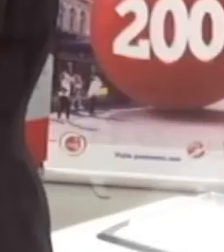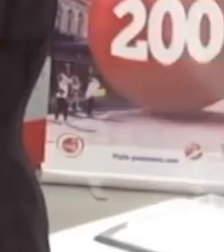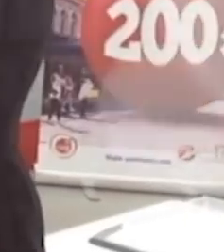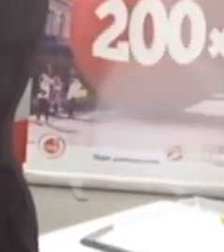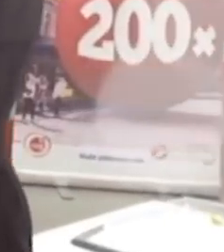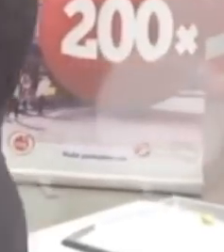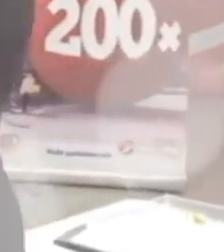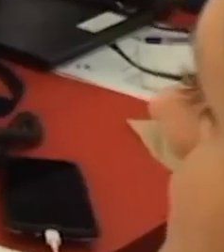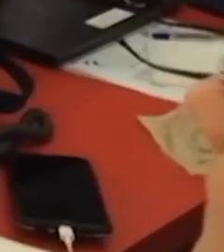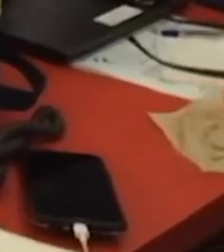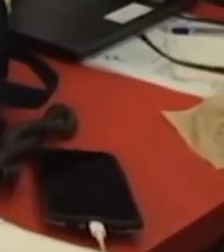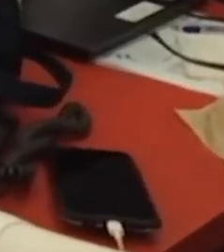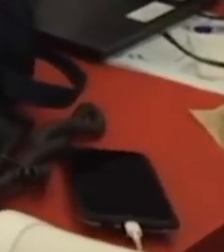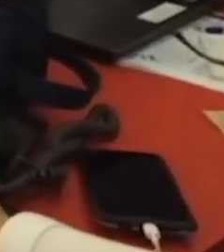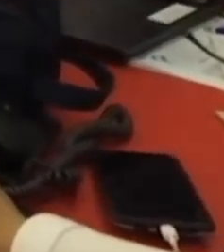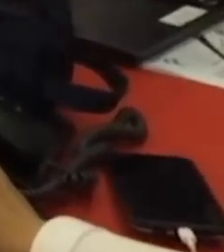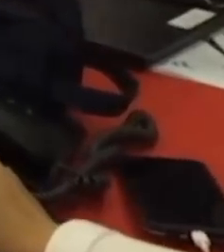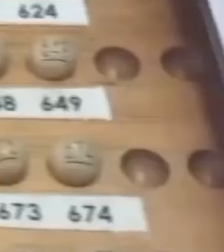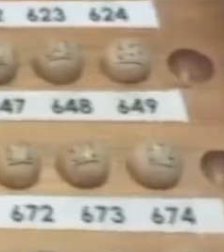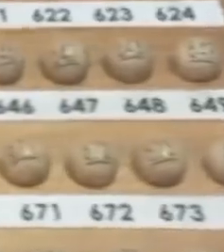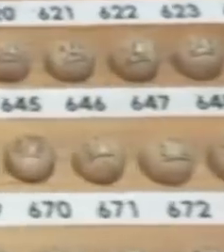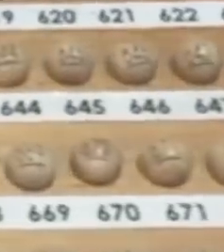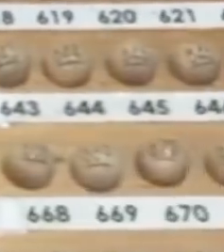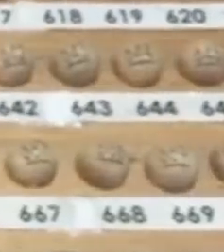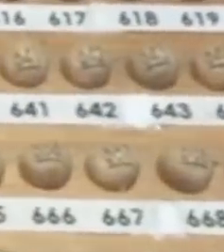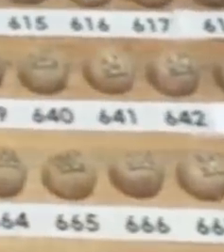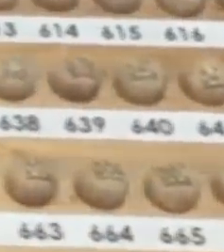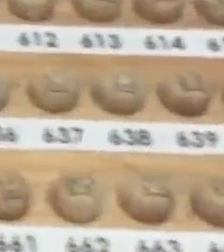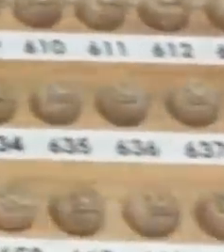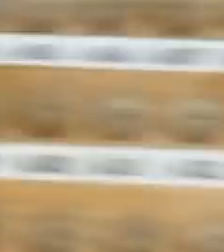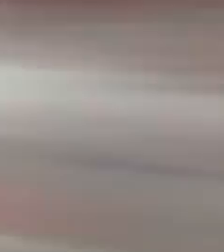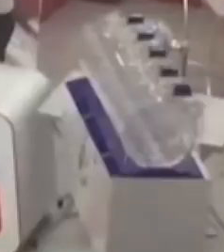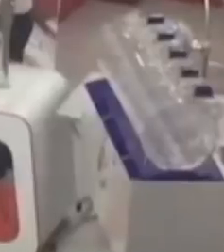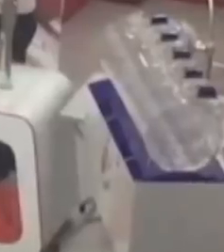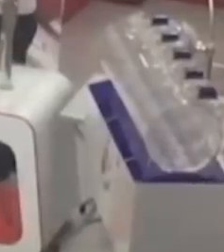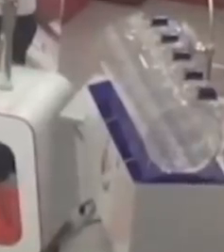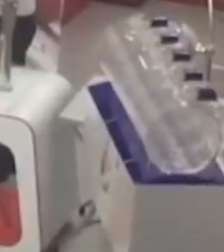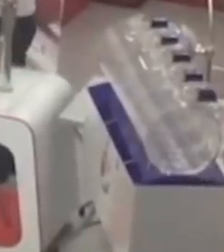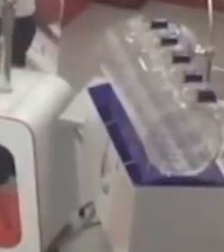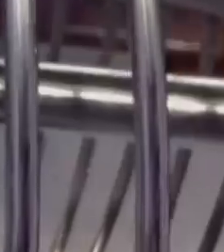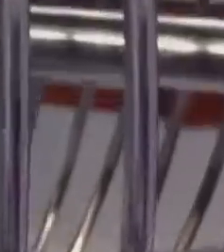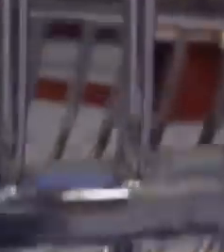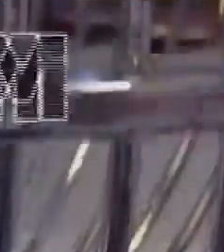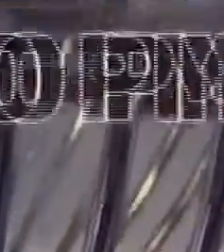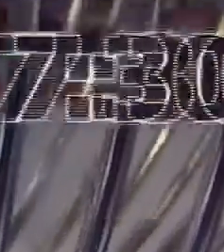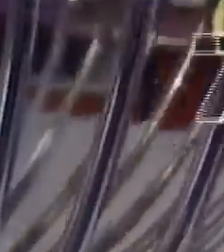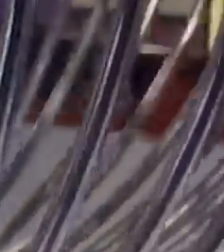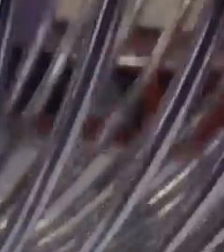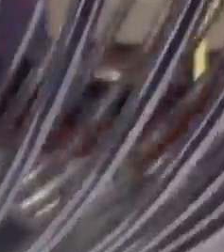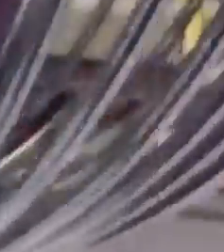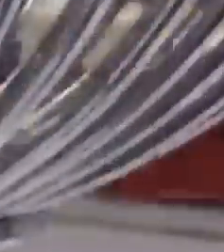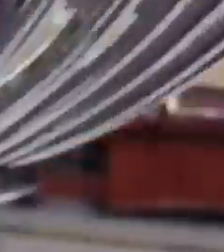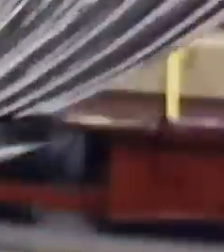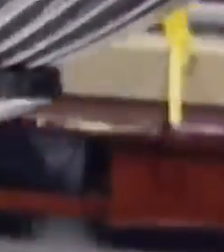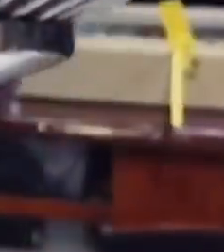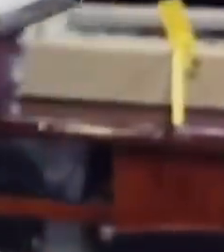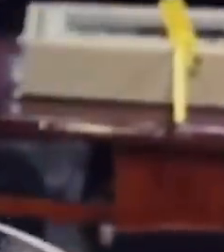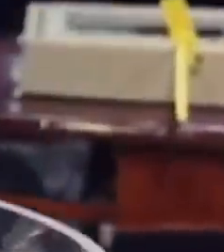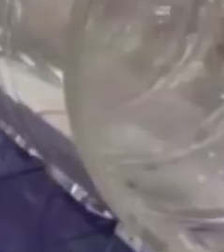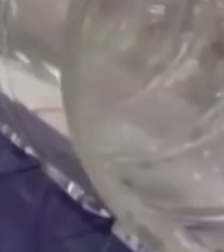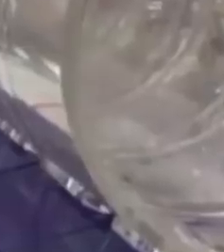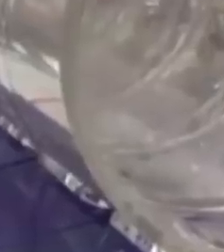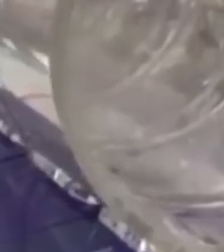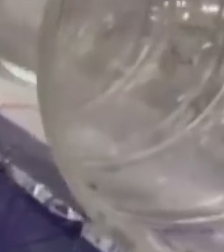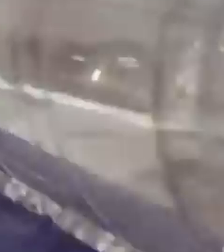Todos los domingos a las 7:30 de la noche tenemos el sorteo de la Lotería Nacional desde la Junta